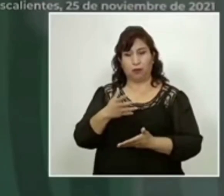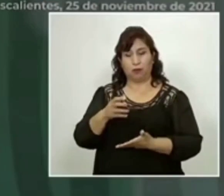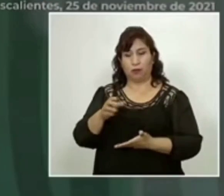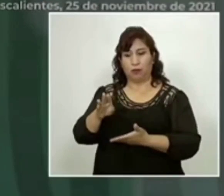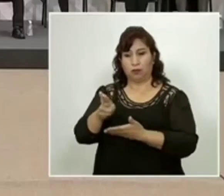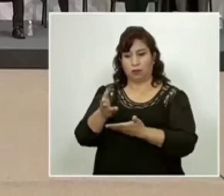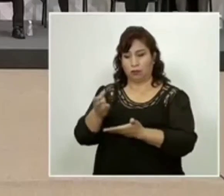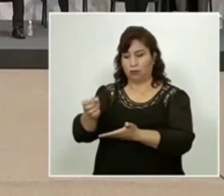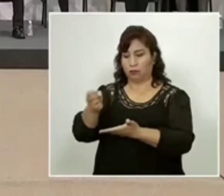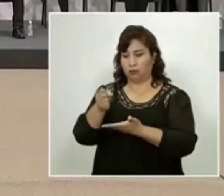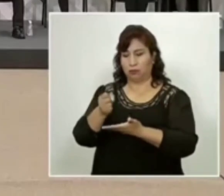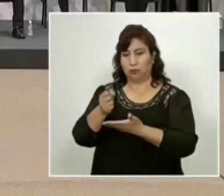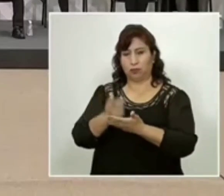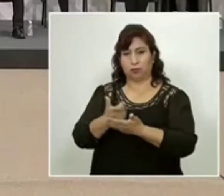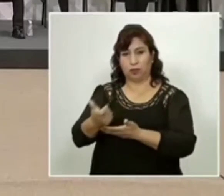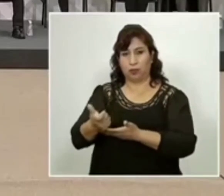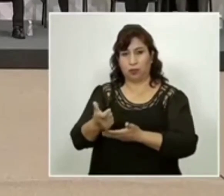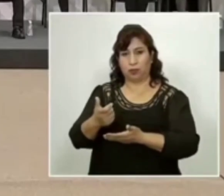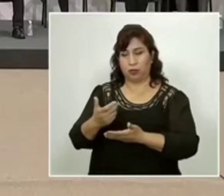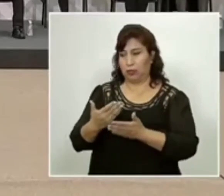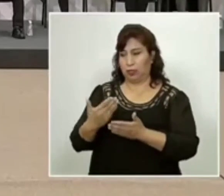ya recibió su pago.